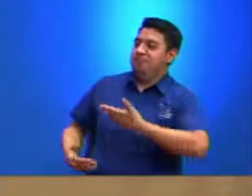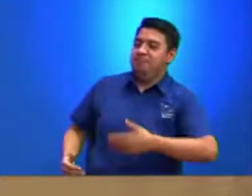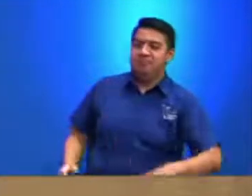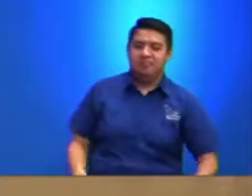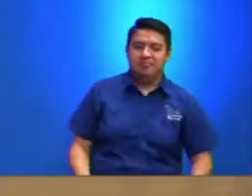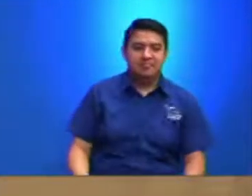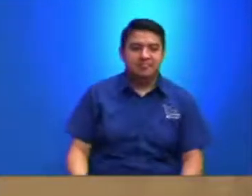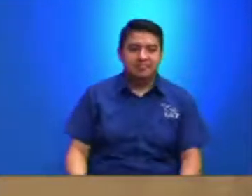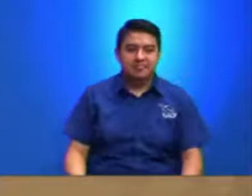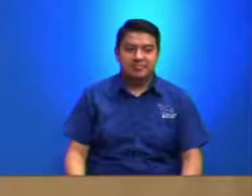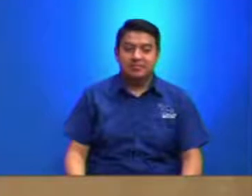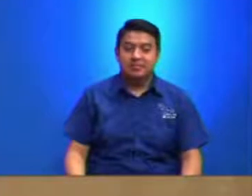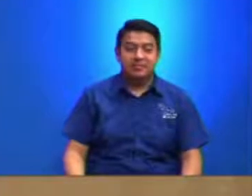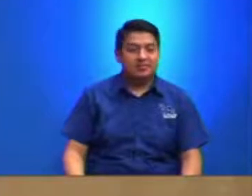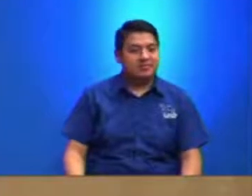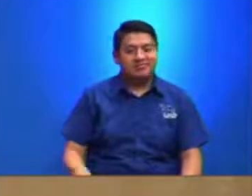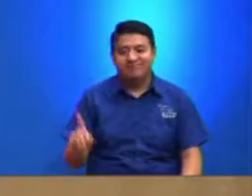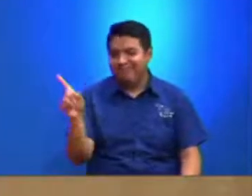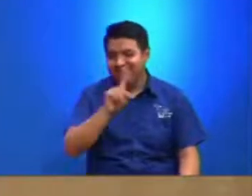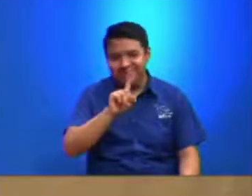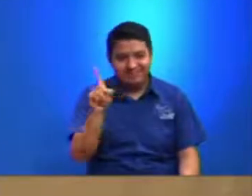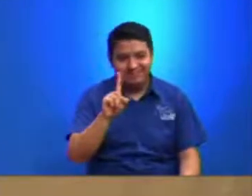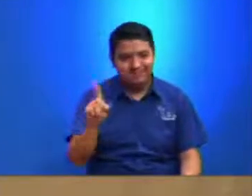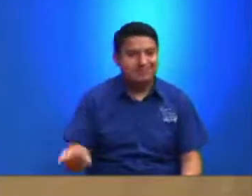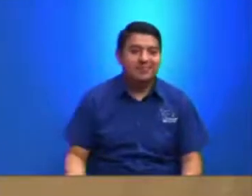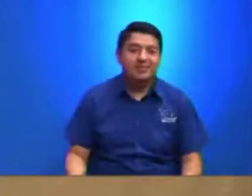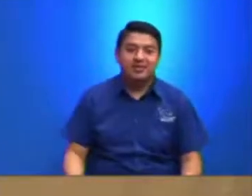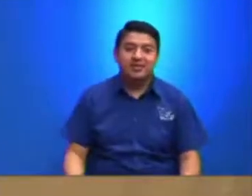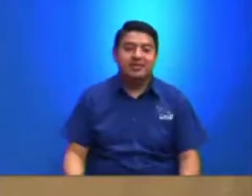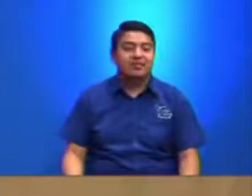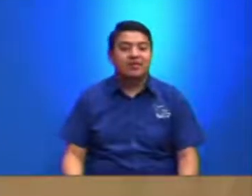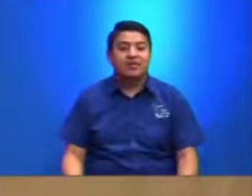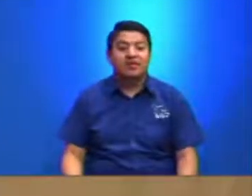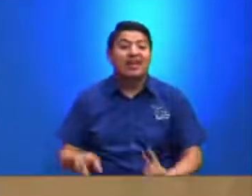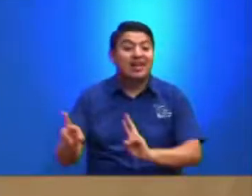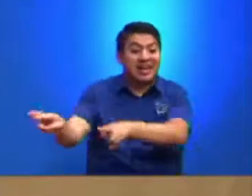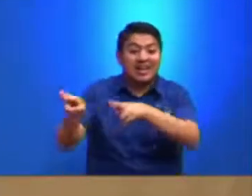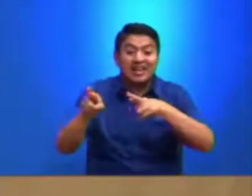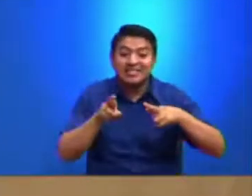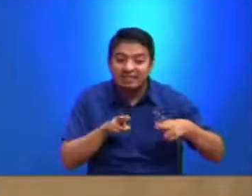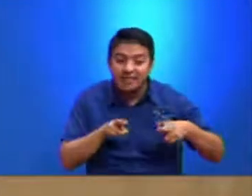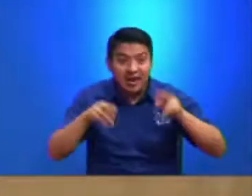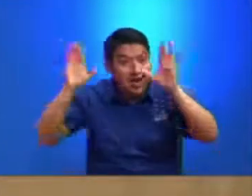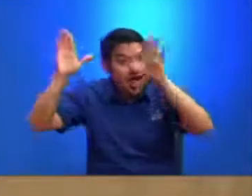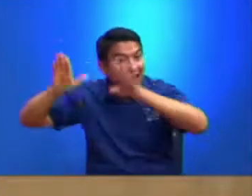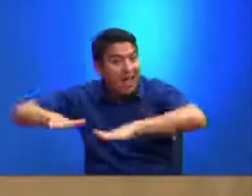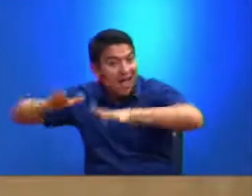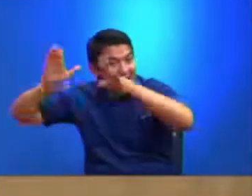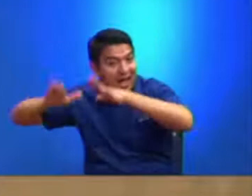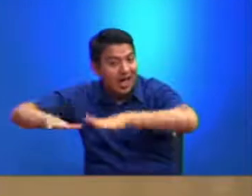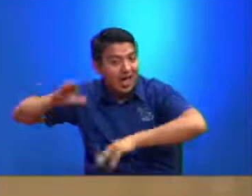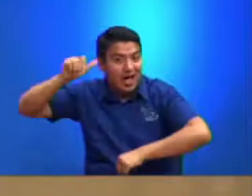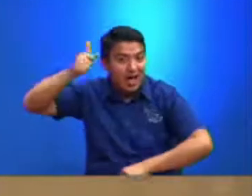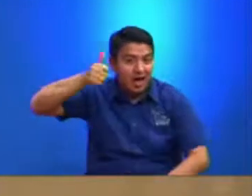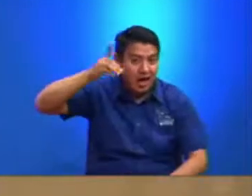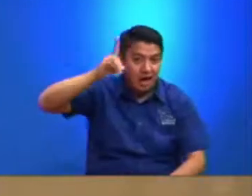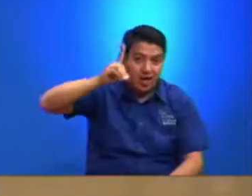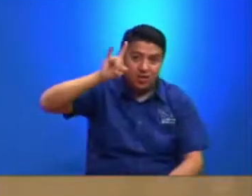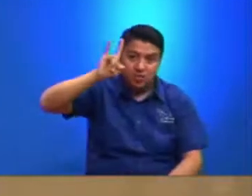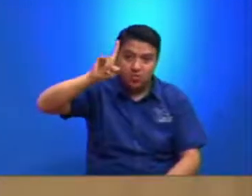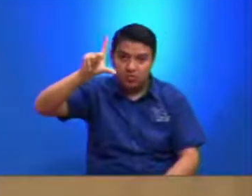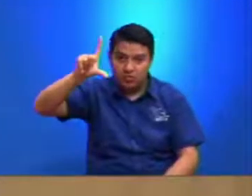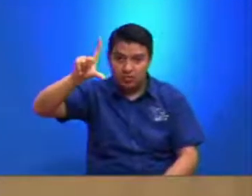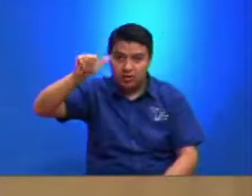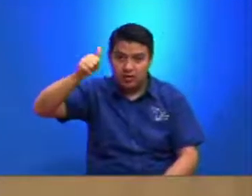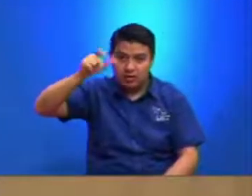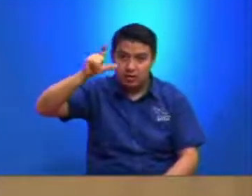No queremos adular ni recibir adulación. Recibir adulación es un problema del alma. Tenemos